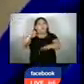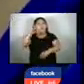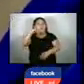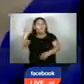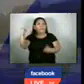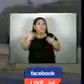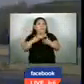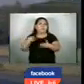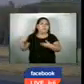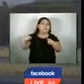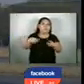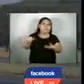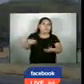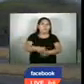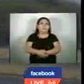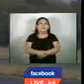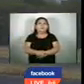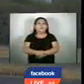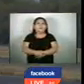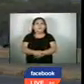países.